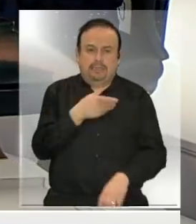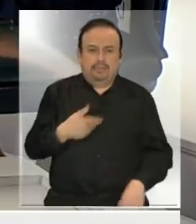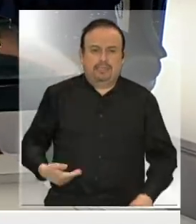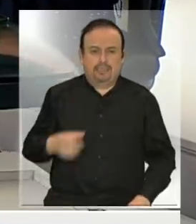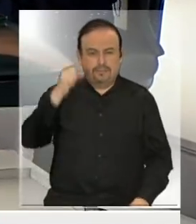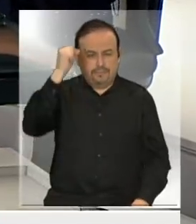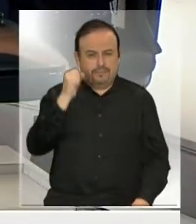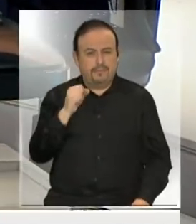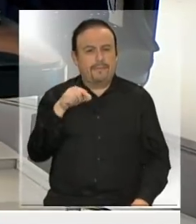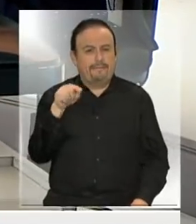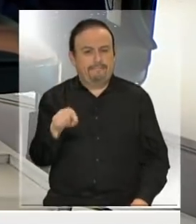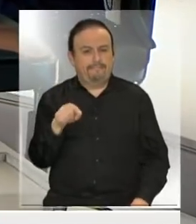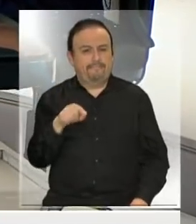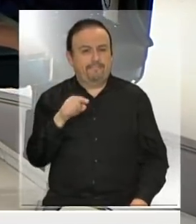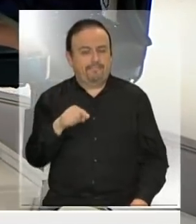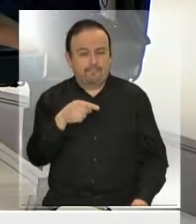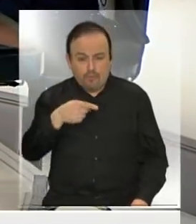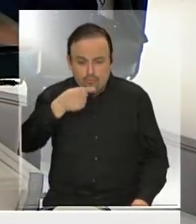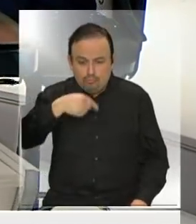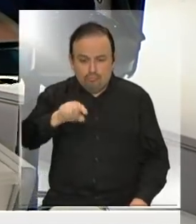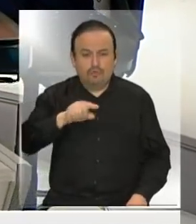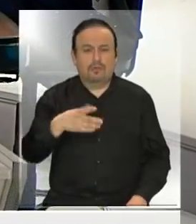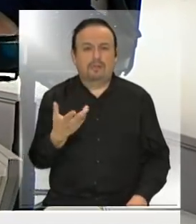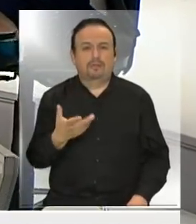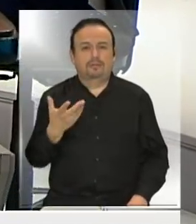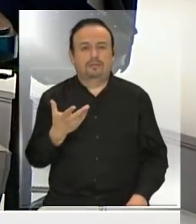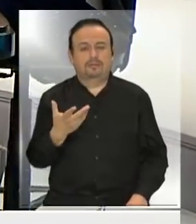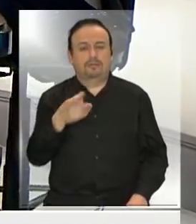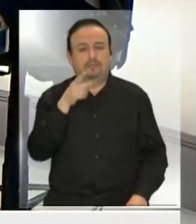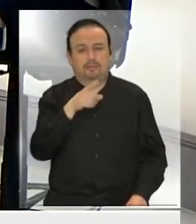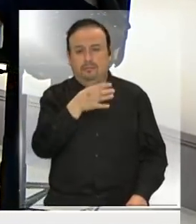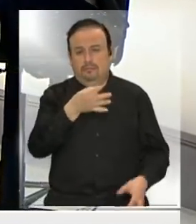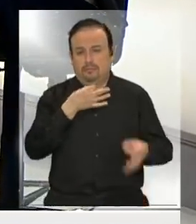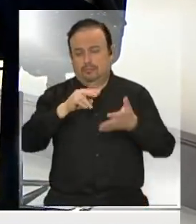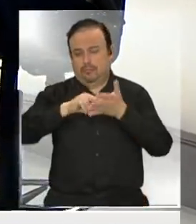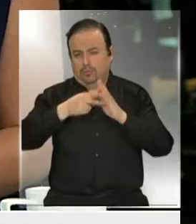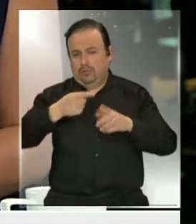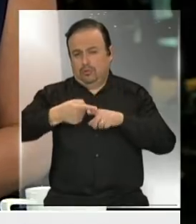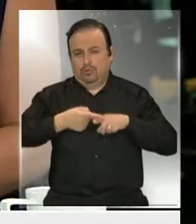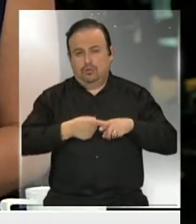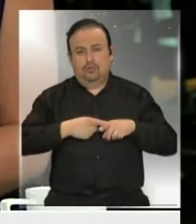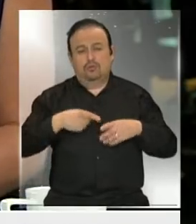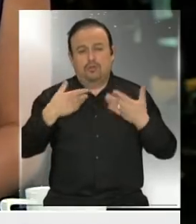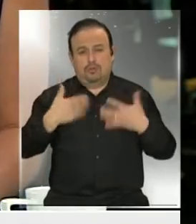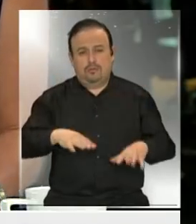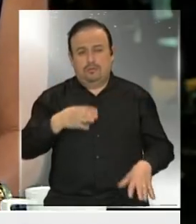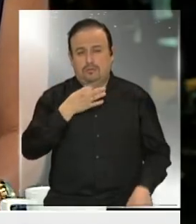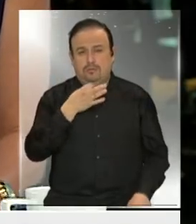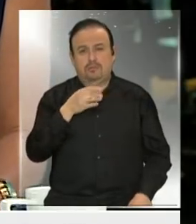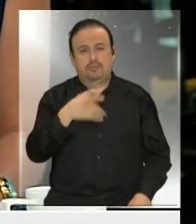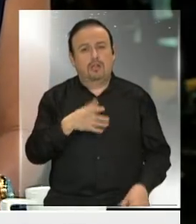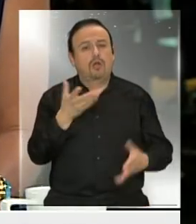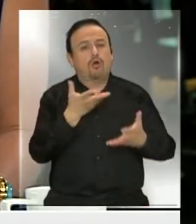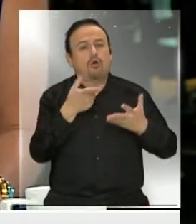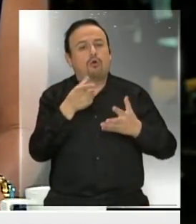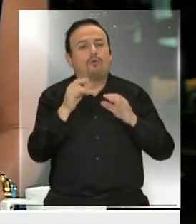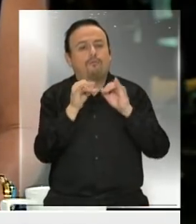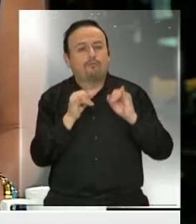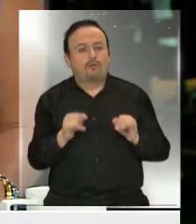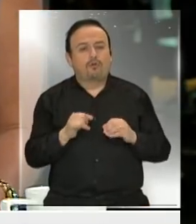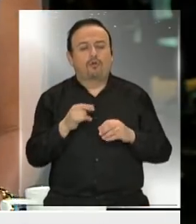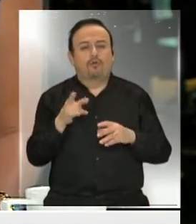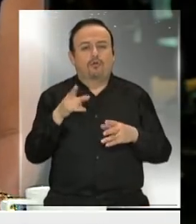de él durante estos días usted ha hecho una descripción de problemas sociales en el país en este sentido de qué manera